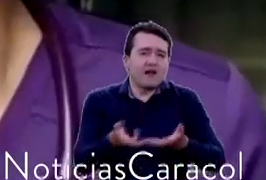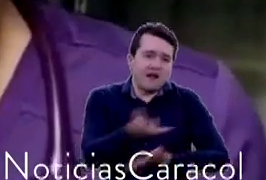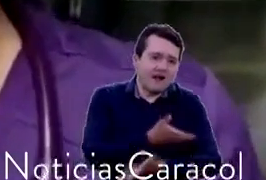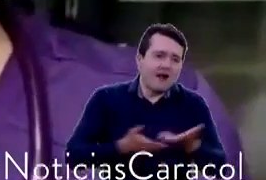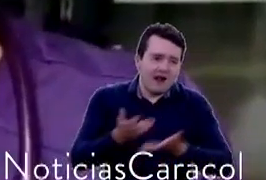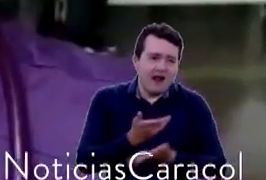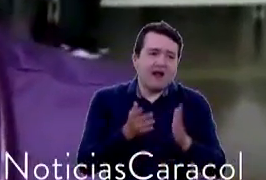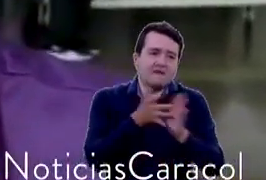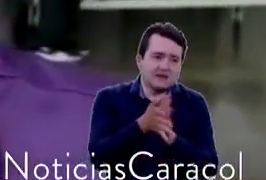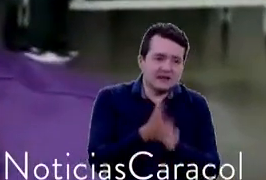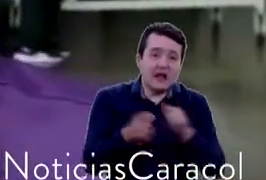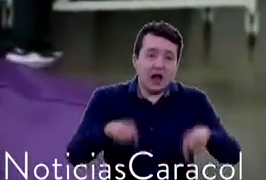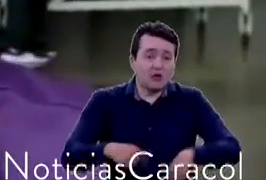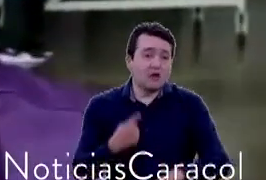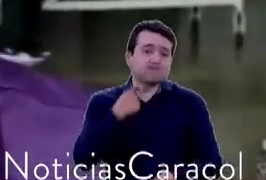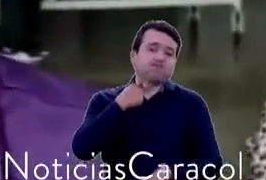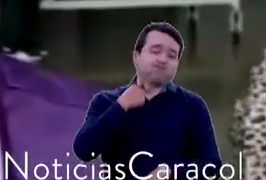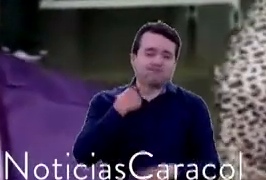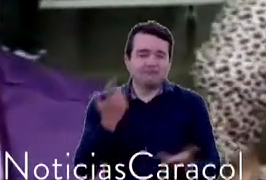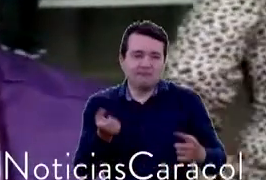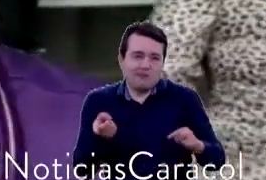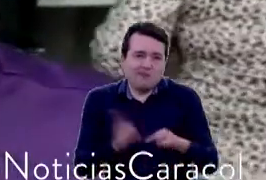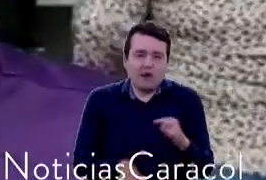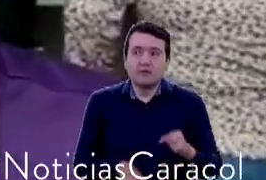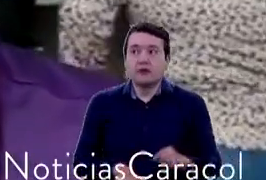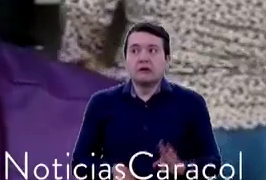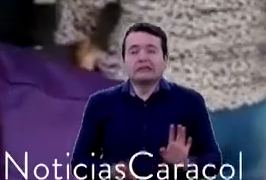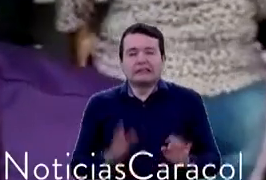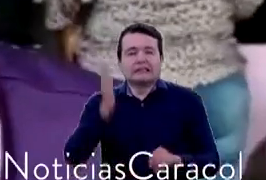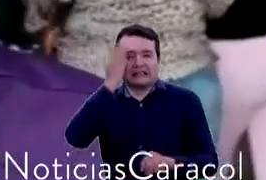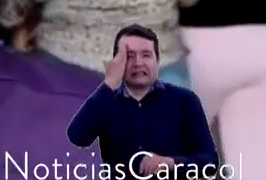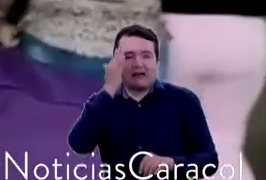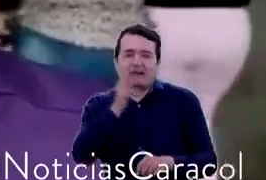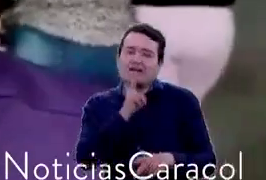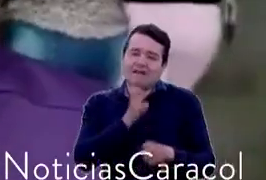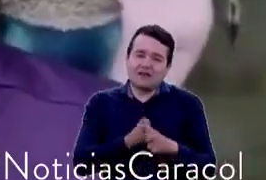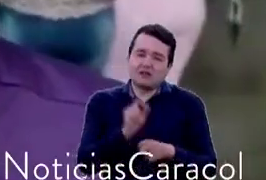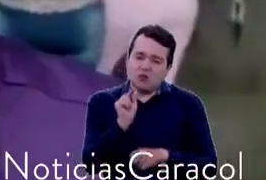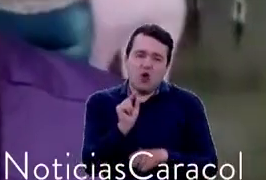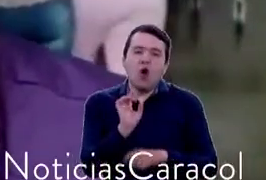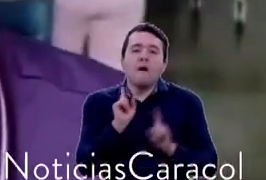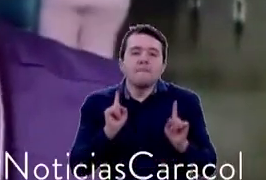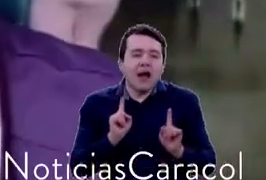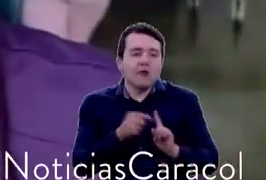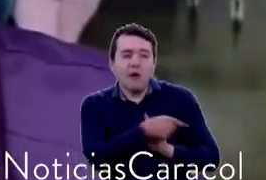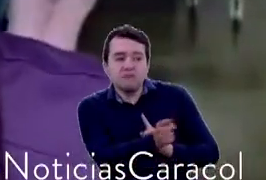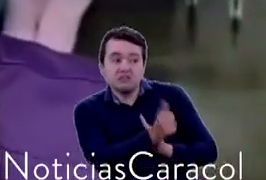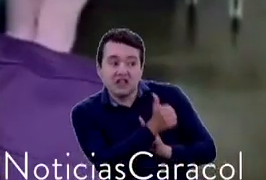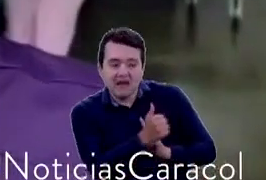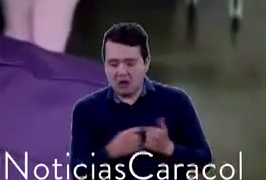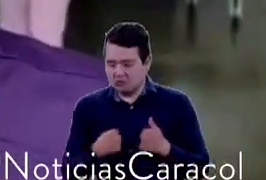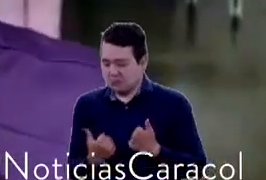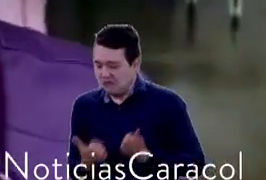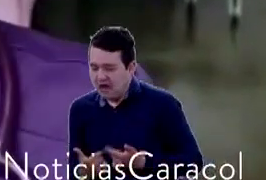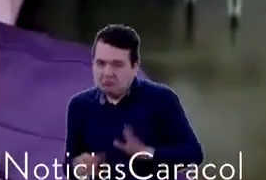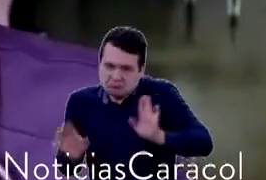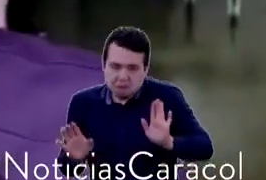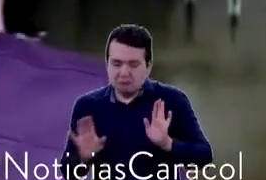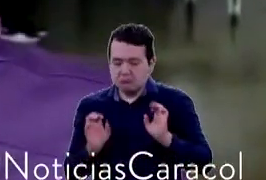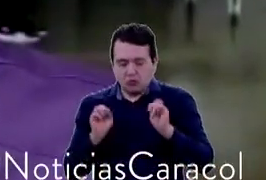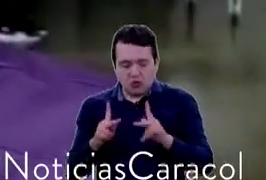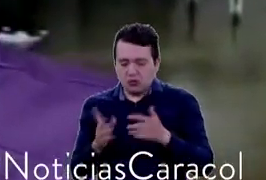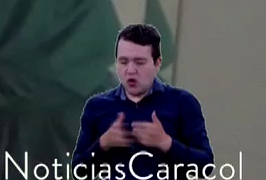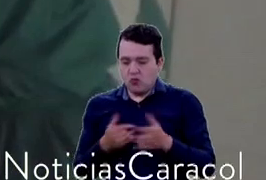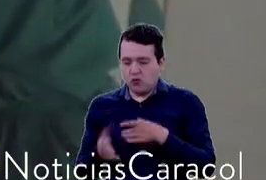Entonces, a pesar que es un poco duro también, pues sé que ellos están bien, están a salvo y yo también pues estaré aquí